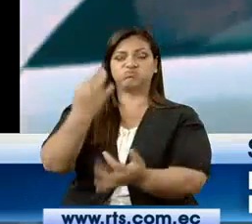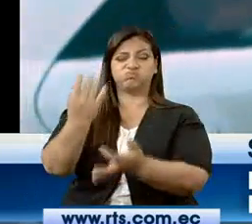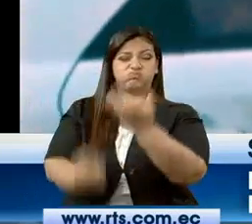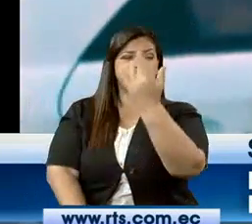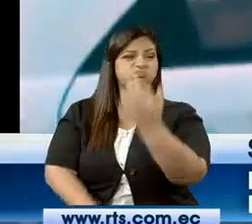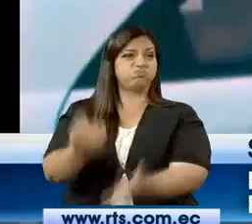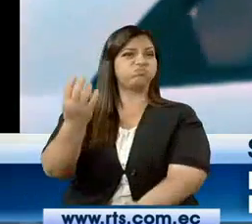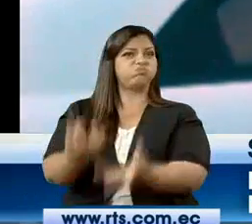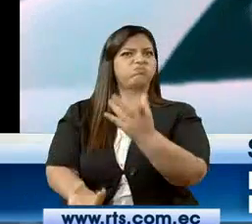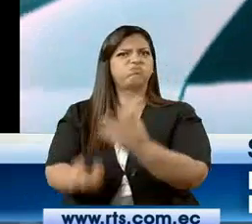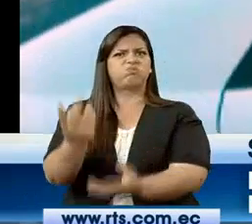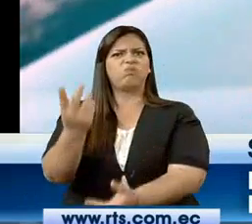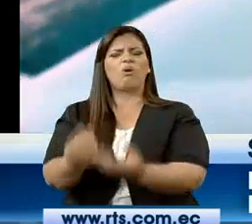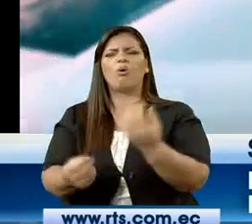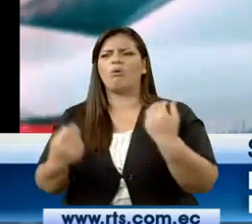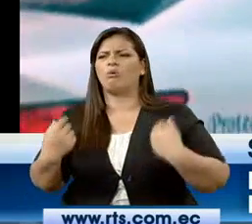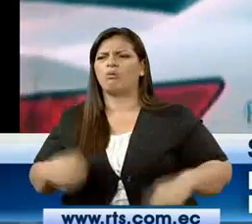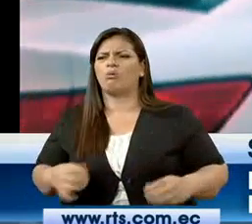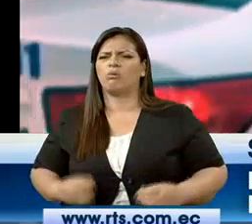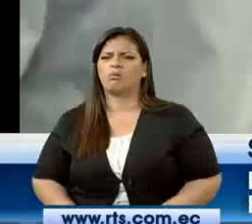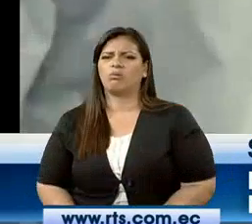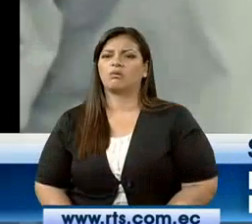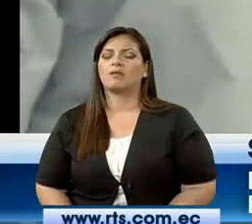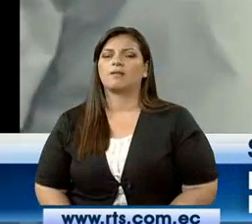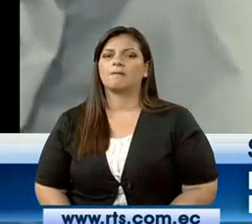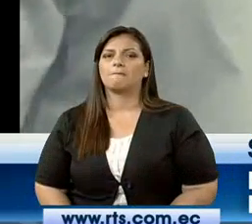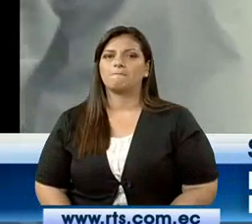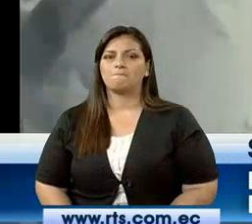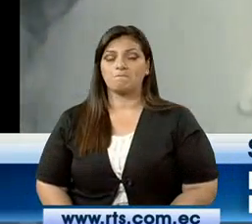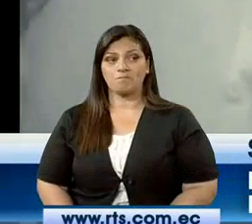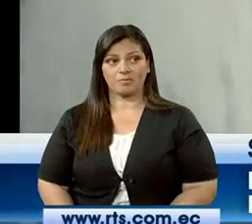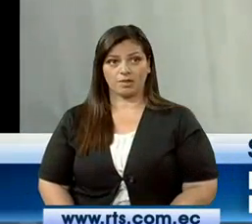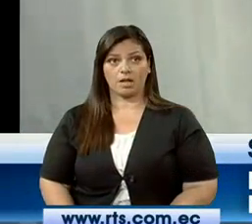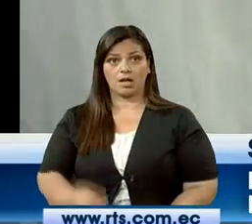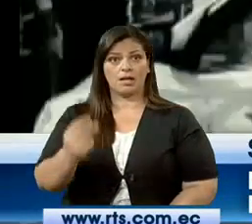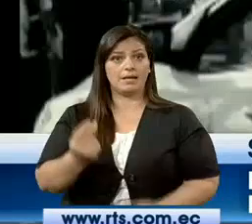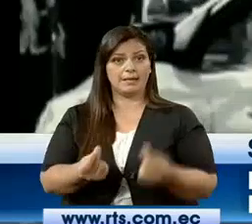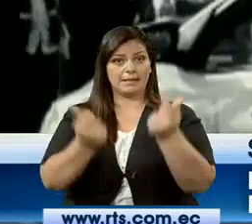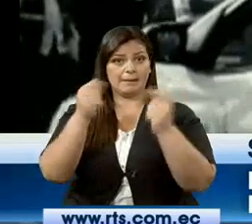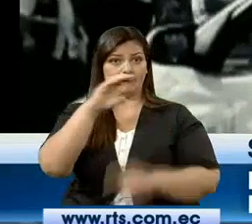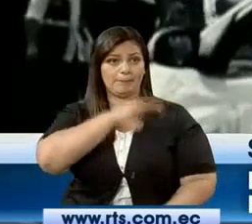oportuna reacción de los miembros policiales, pues,